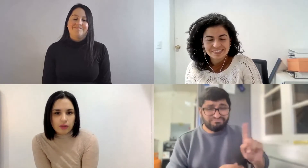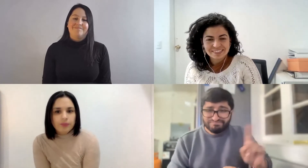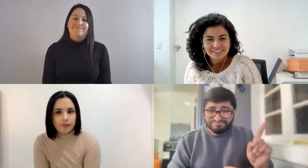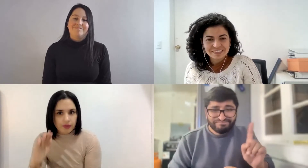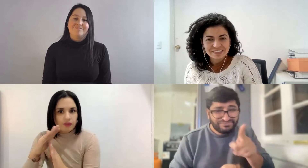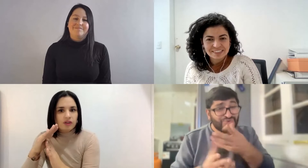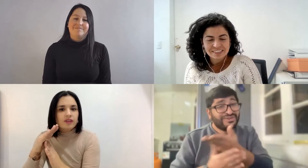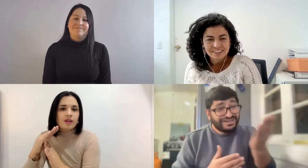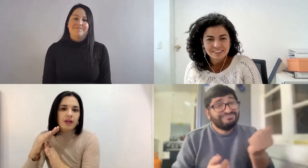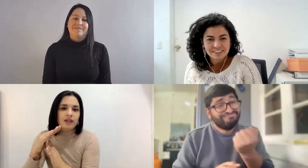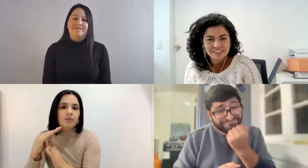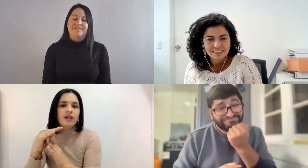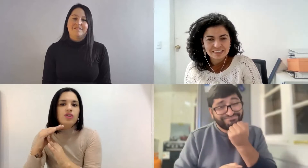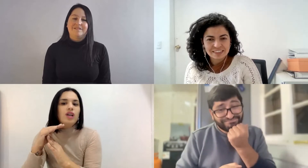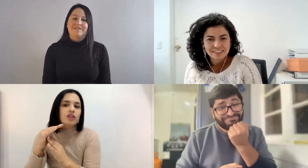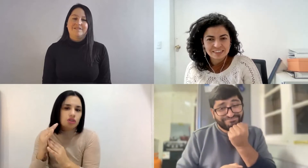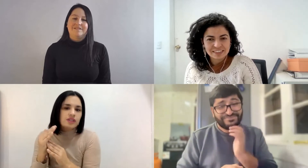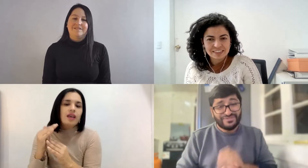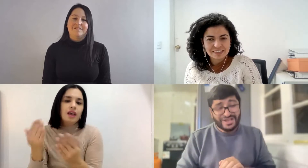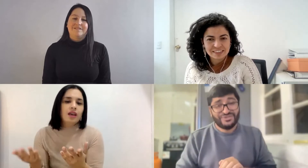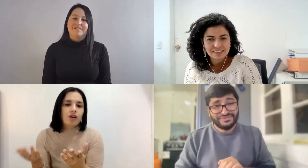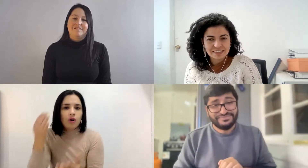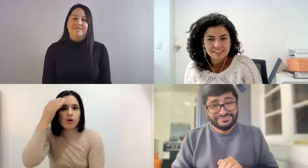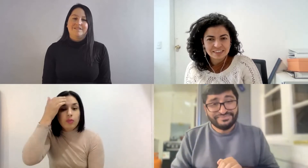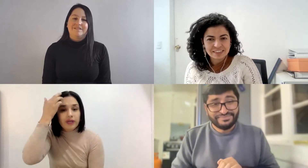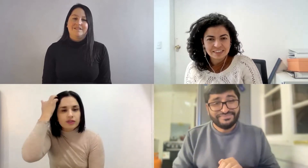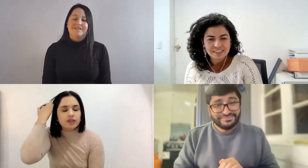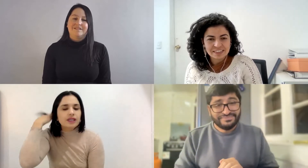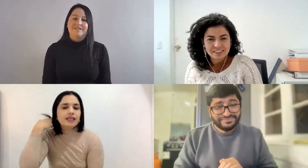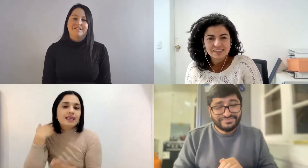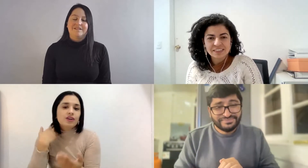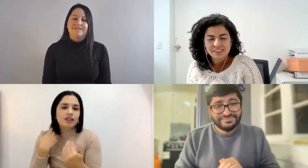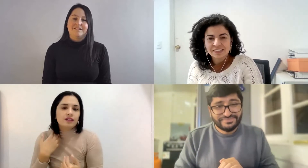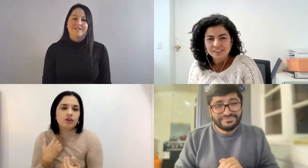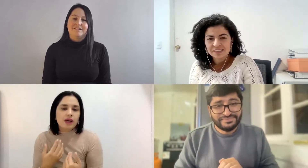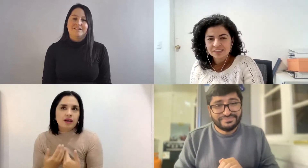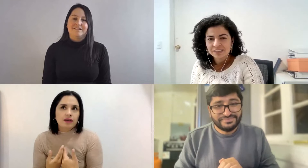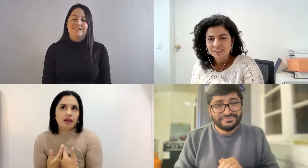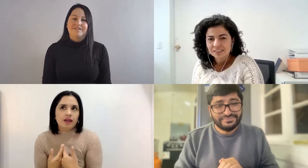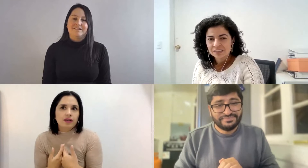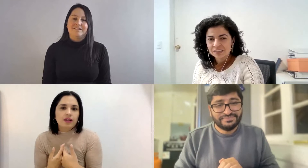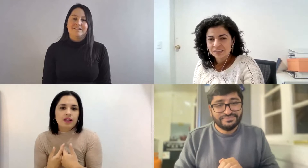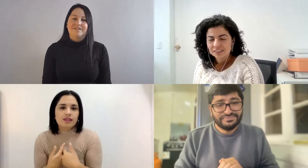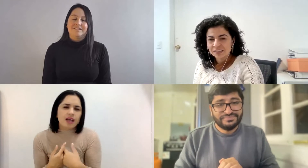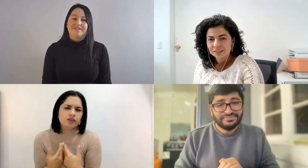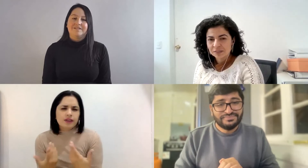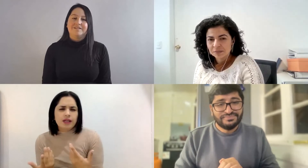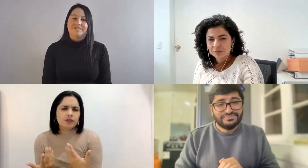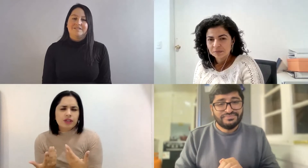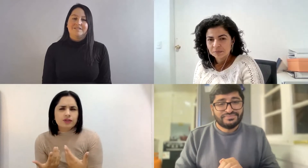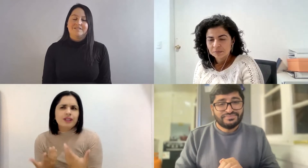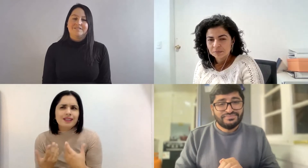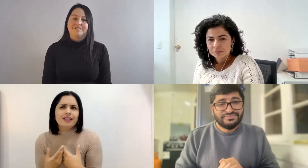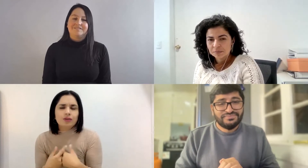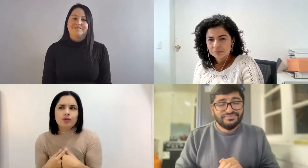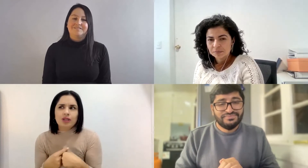español, si no existe esta palabra en español, entonces, ¿cómo lo expreso? Y claro, ahí dice Tomás, tienden a decir, entonces que la